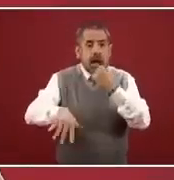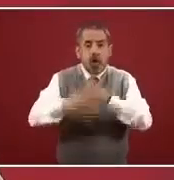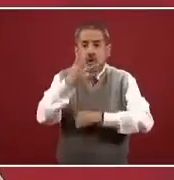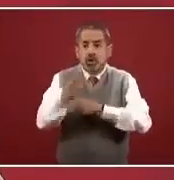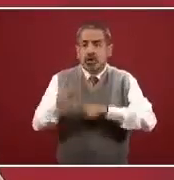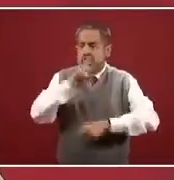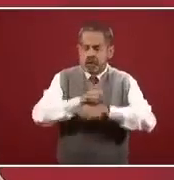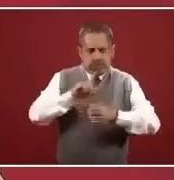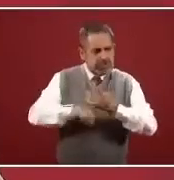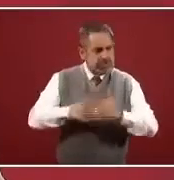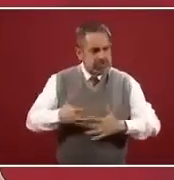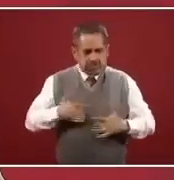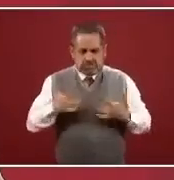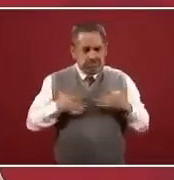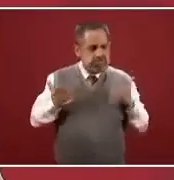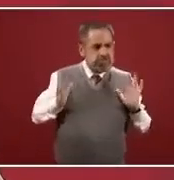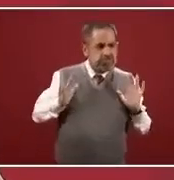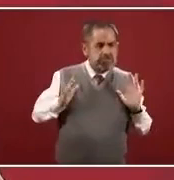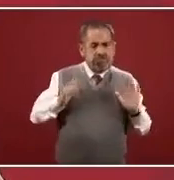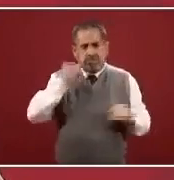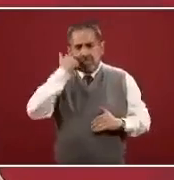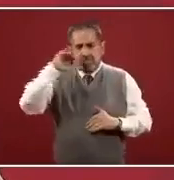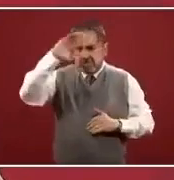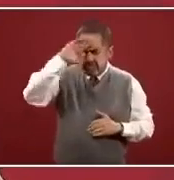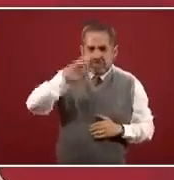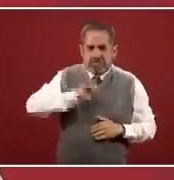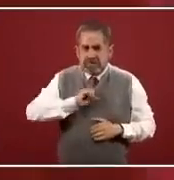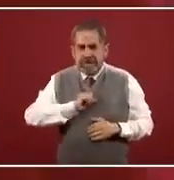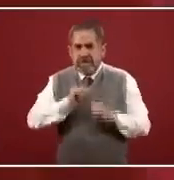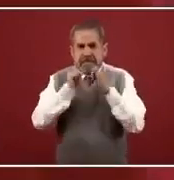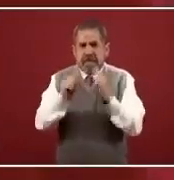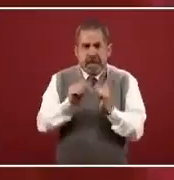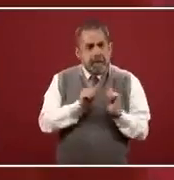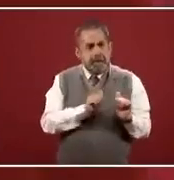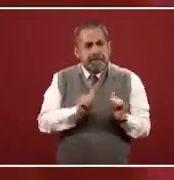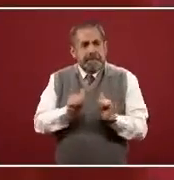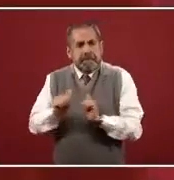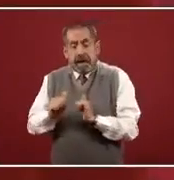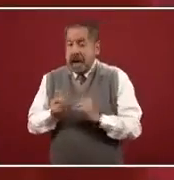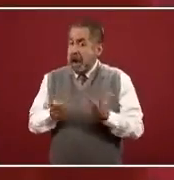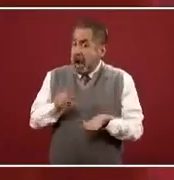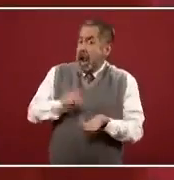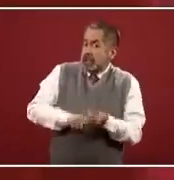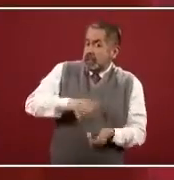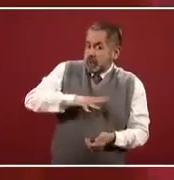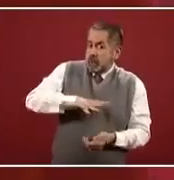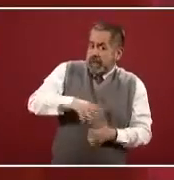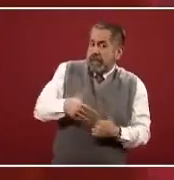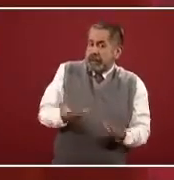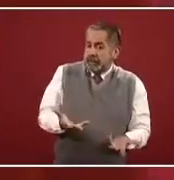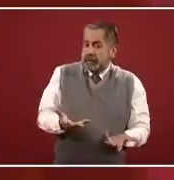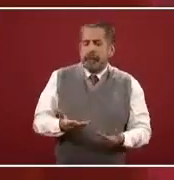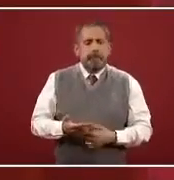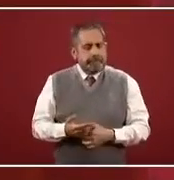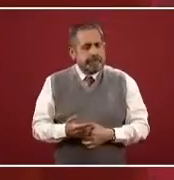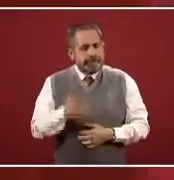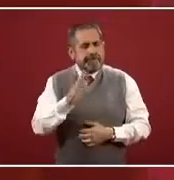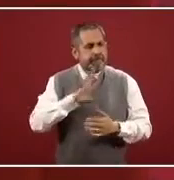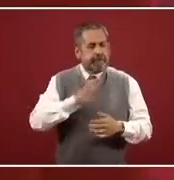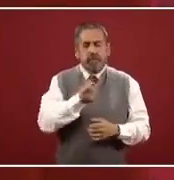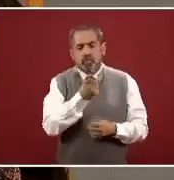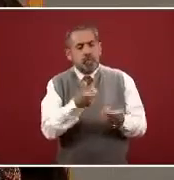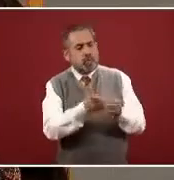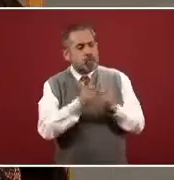su exposición no llegaron a desarrollar signos y síntomas de la enfermedad. Y hay un grupo todavía mayor que, si bien es cierto desarrolla signos y síntomas de